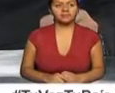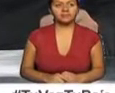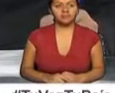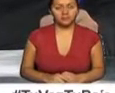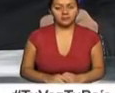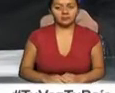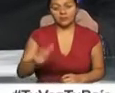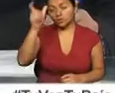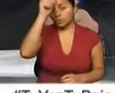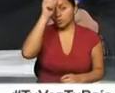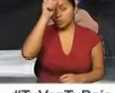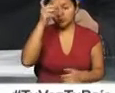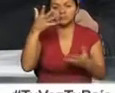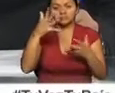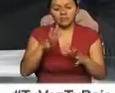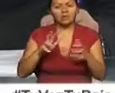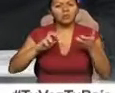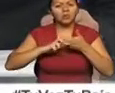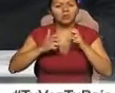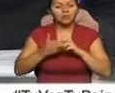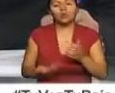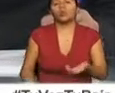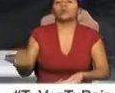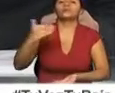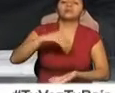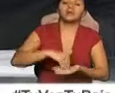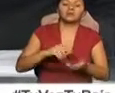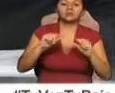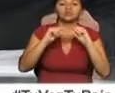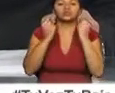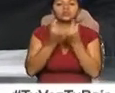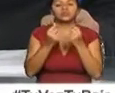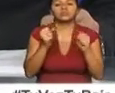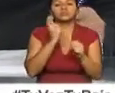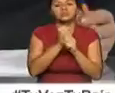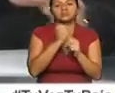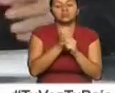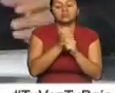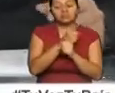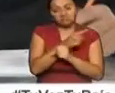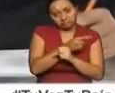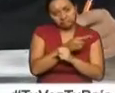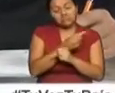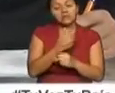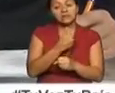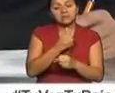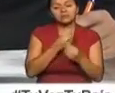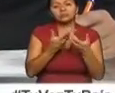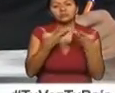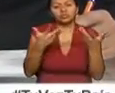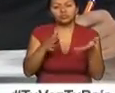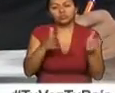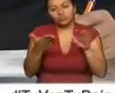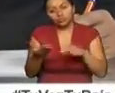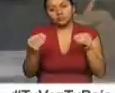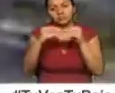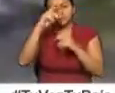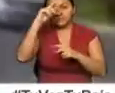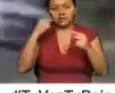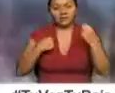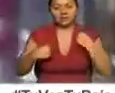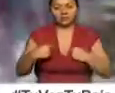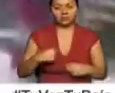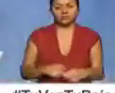En Turquía continúan los atentados atribuidos al Partido de los Trabajadores del Kurdistán. Hay decenas de muertos y heridos.